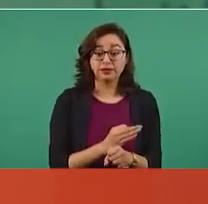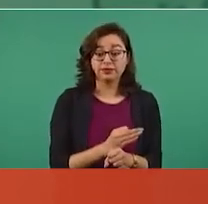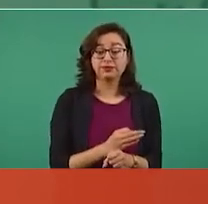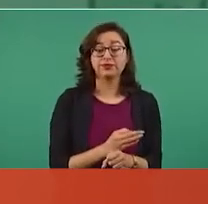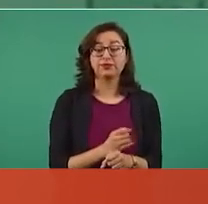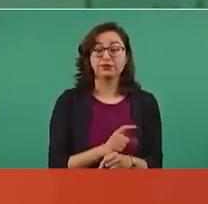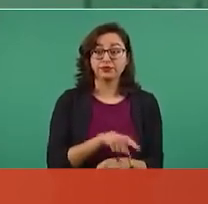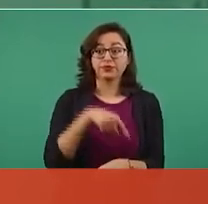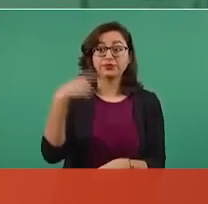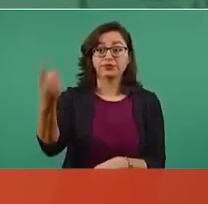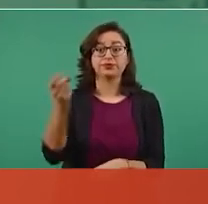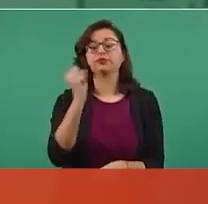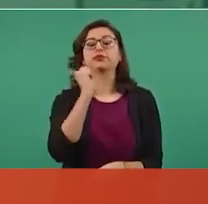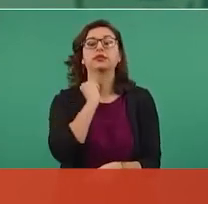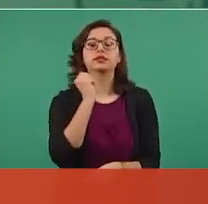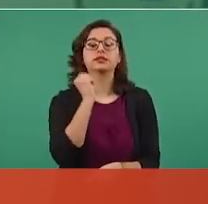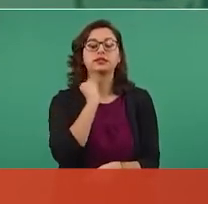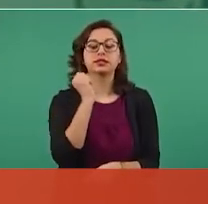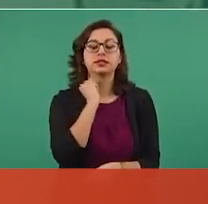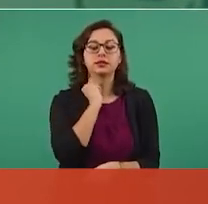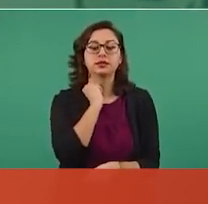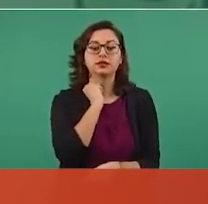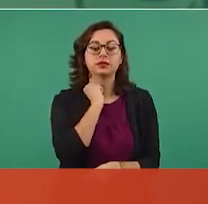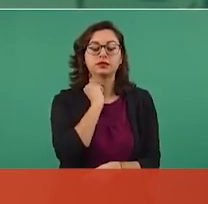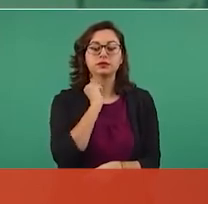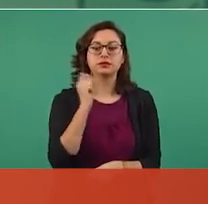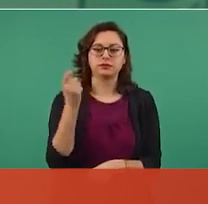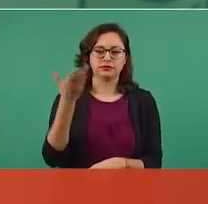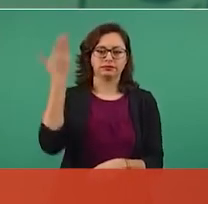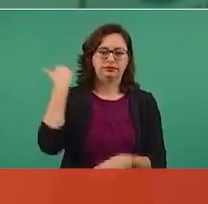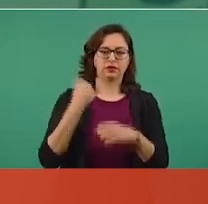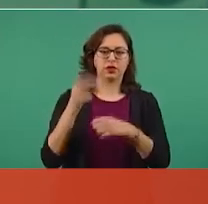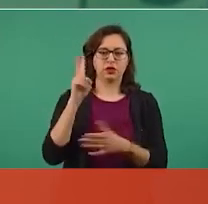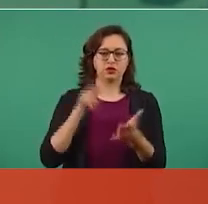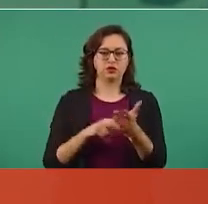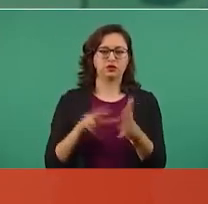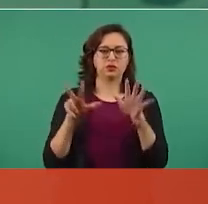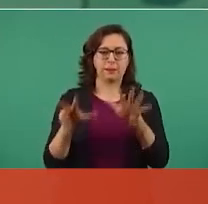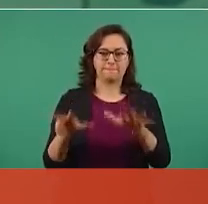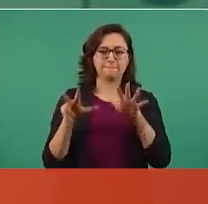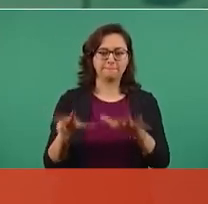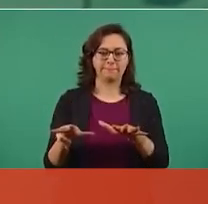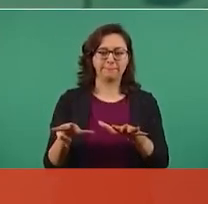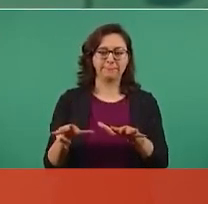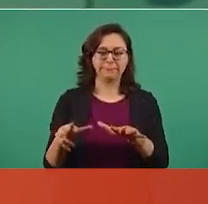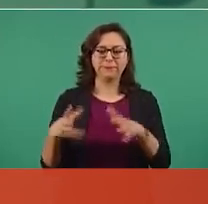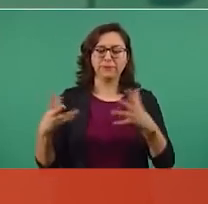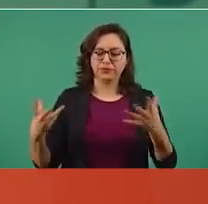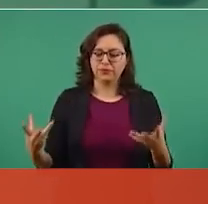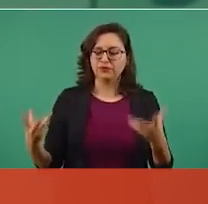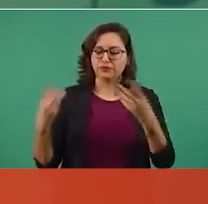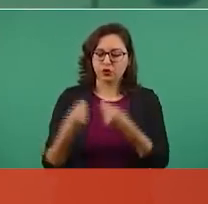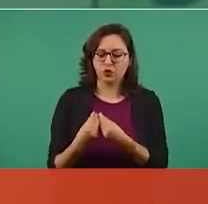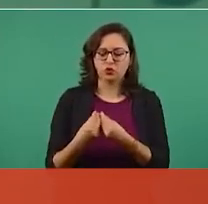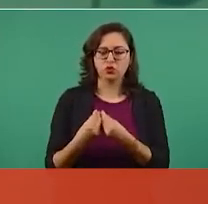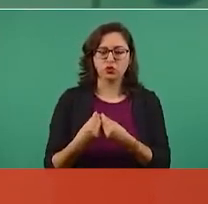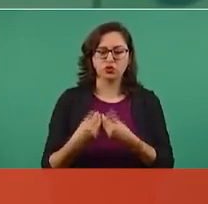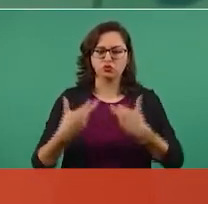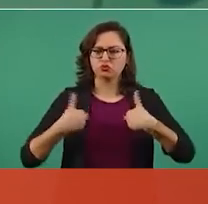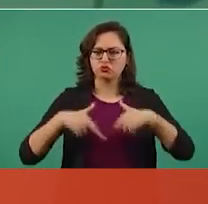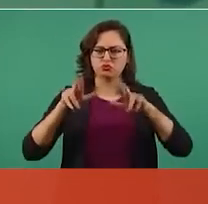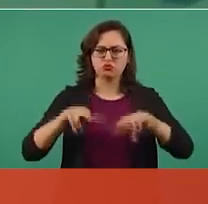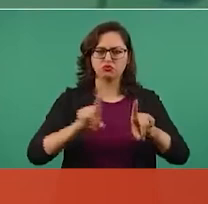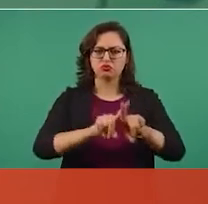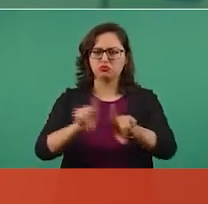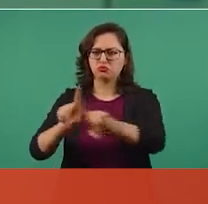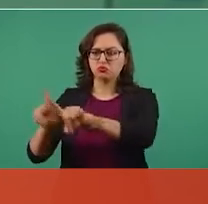electos en el 2018, los que representan al Movimiento de Transformación,